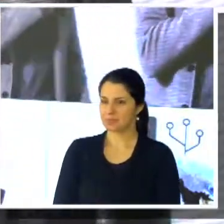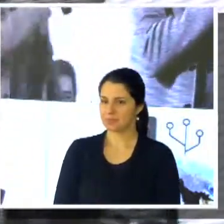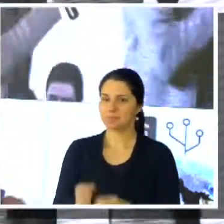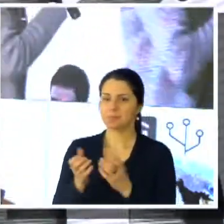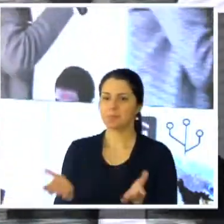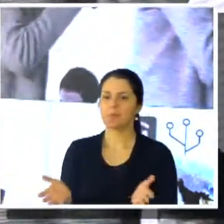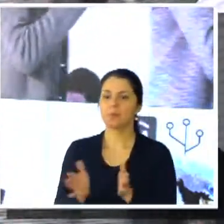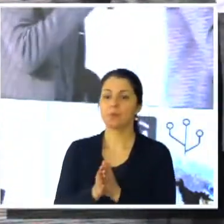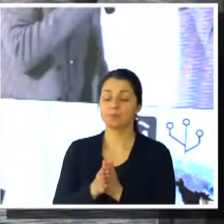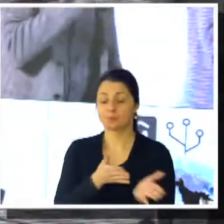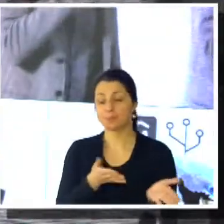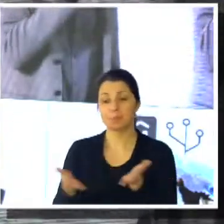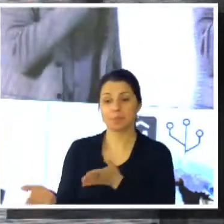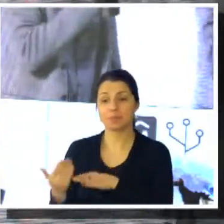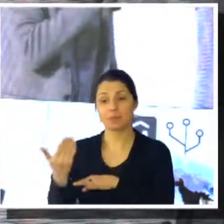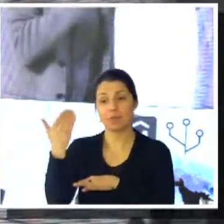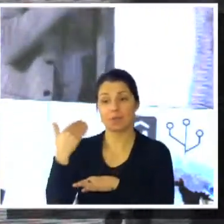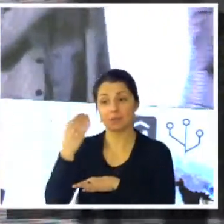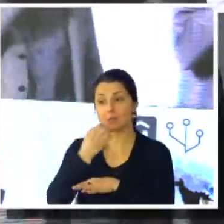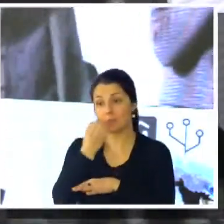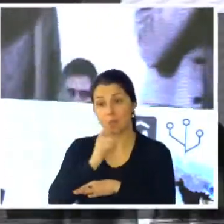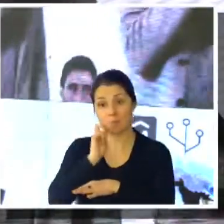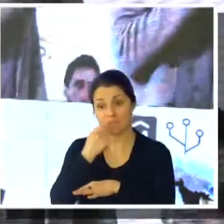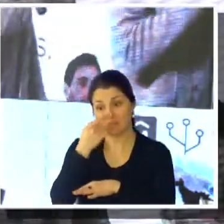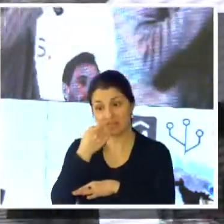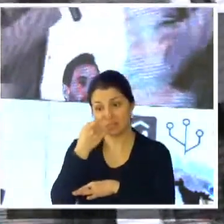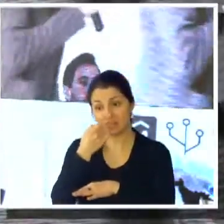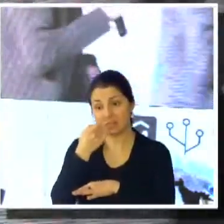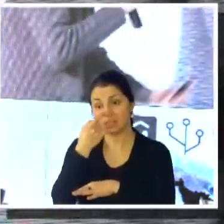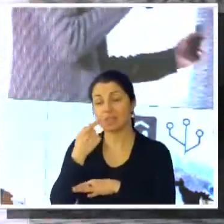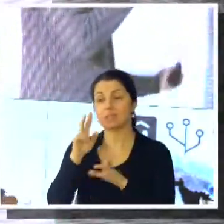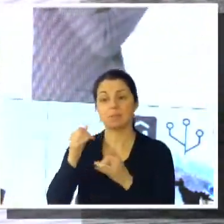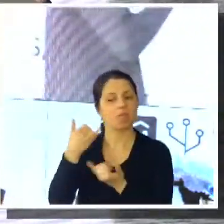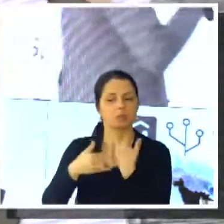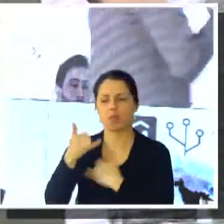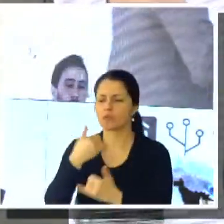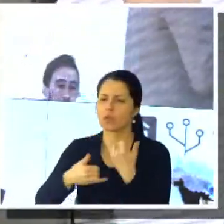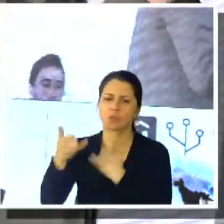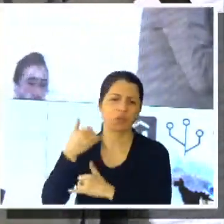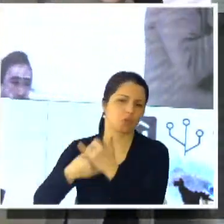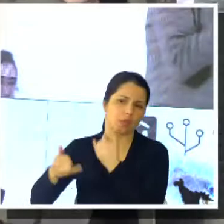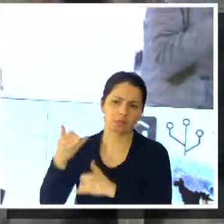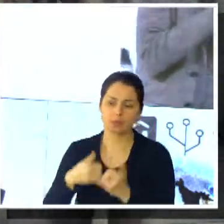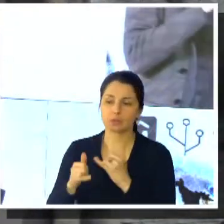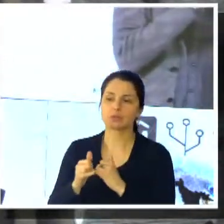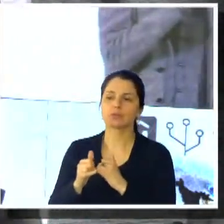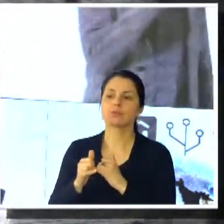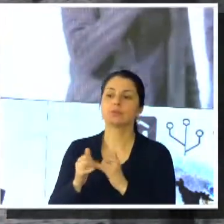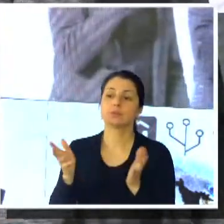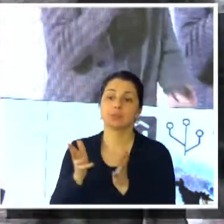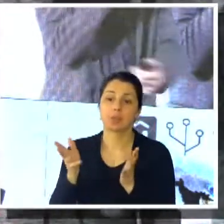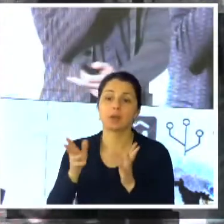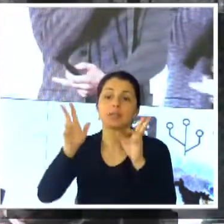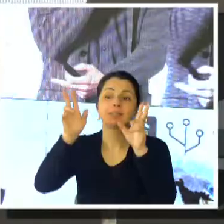Bueno, la presentación anterior estuvo buenísima, se trató de datos, de muchos datos. Ahora la cuestión